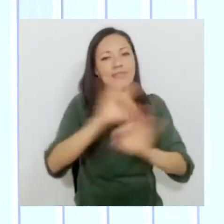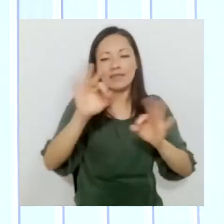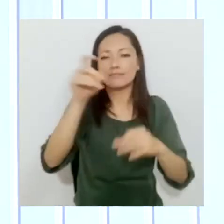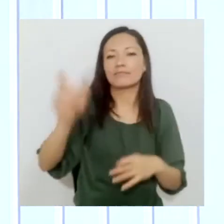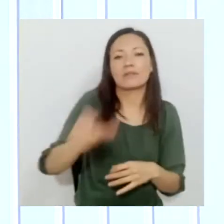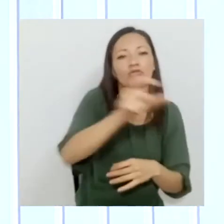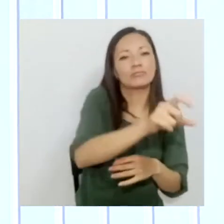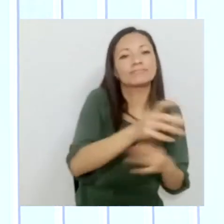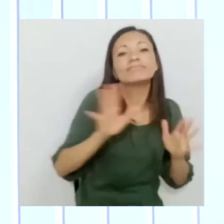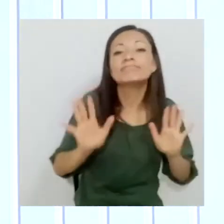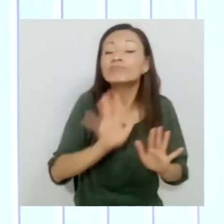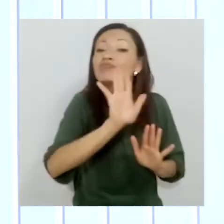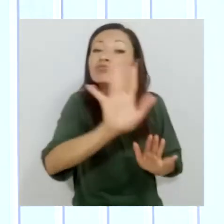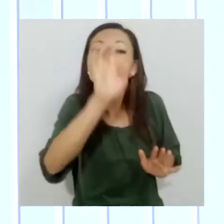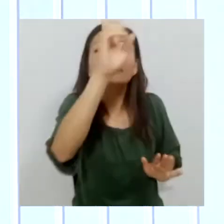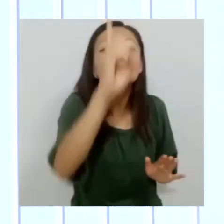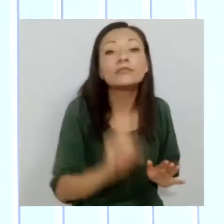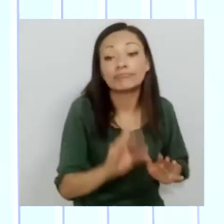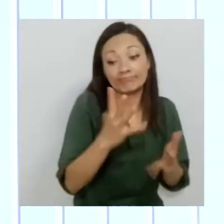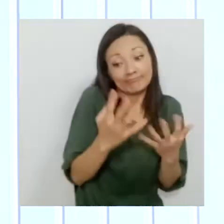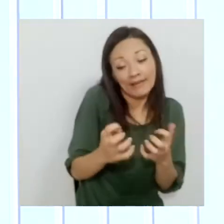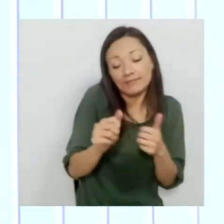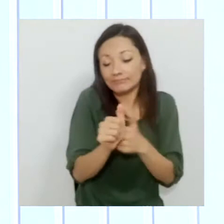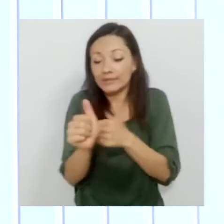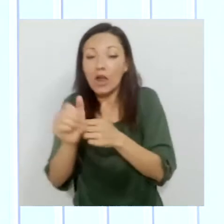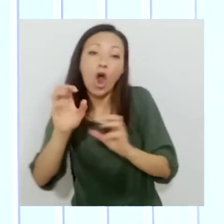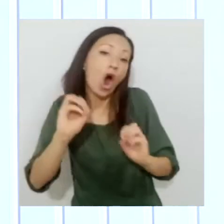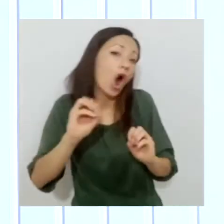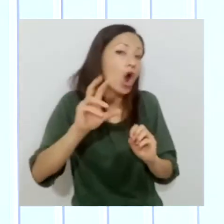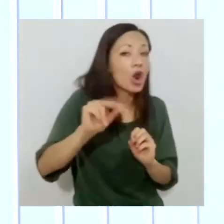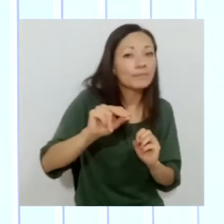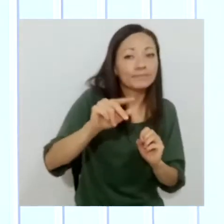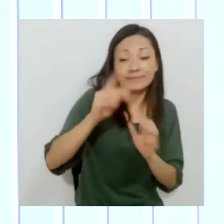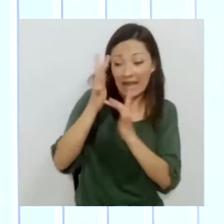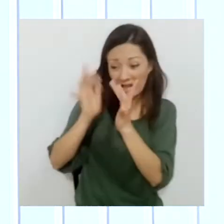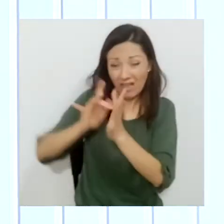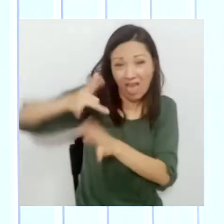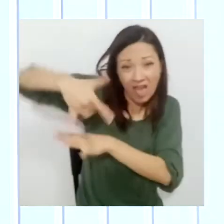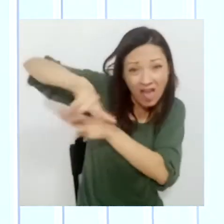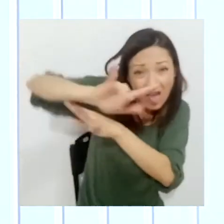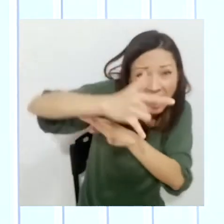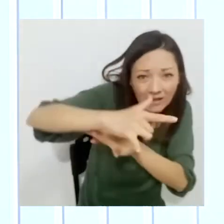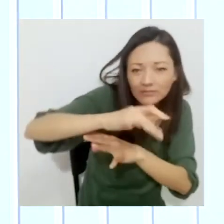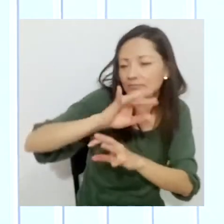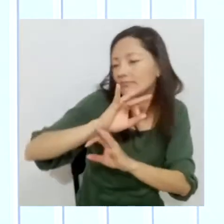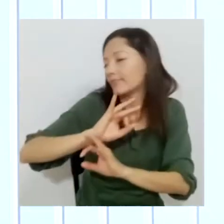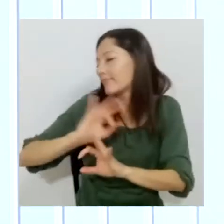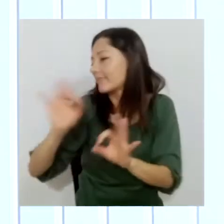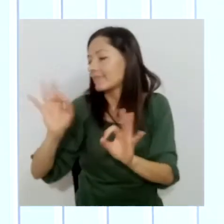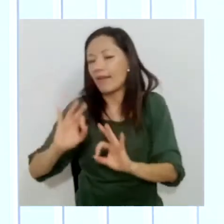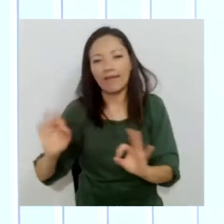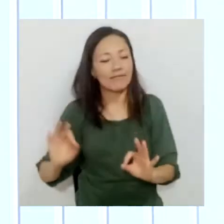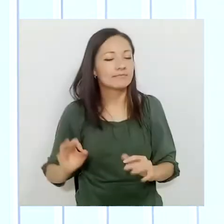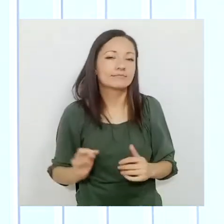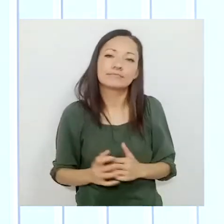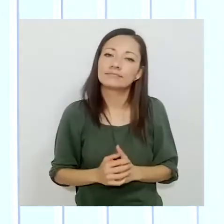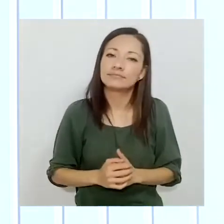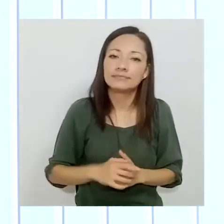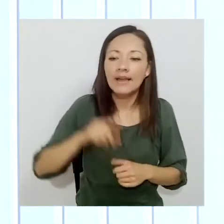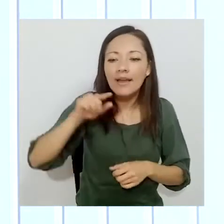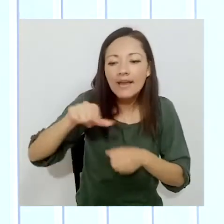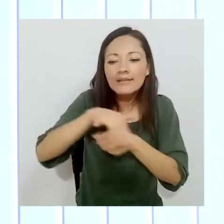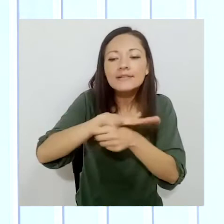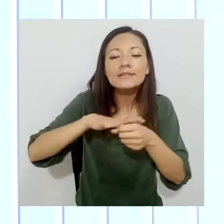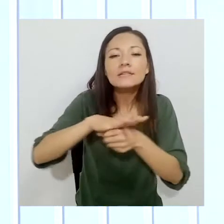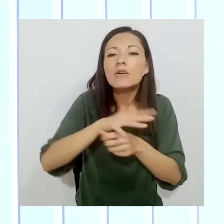nadie a seguirlo. No va a manipular a nadie para que cumpla con él. No, porque este asunto